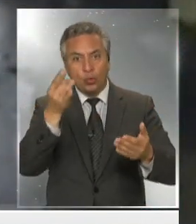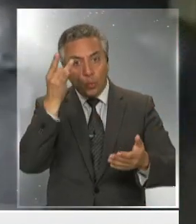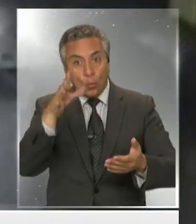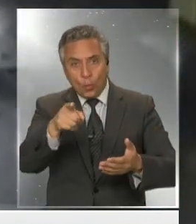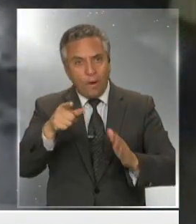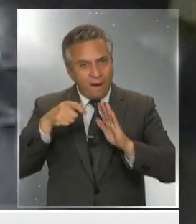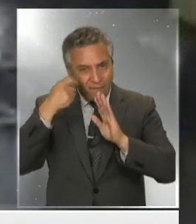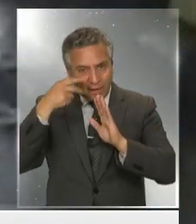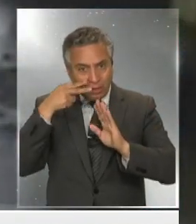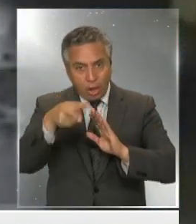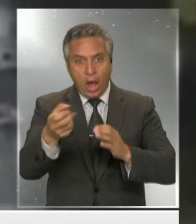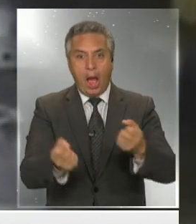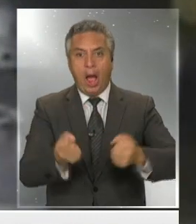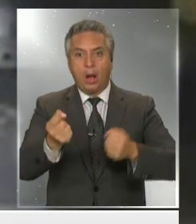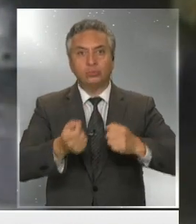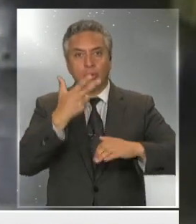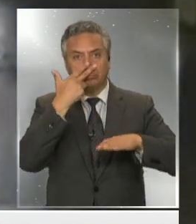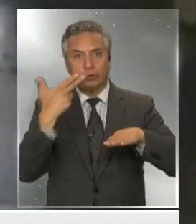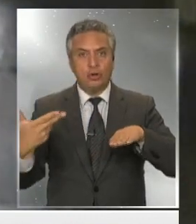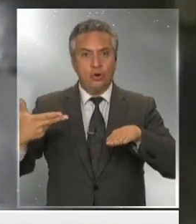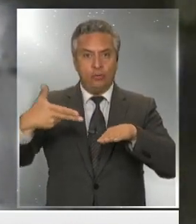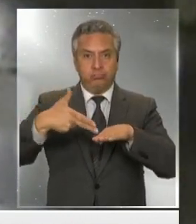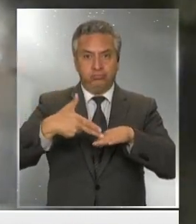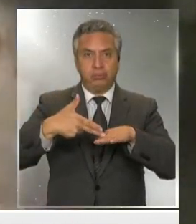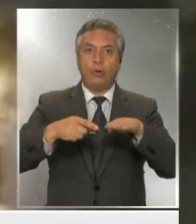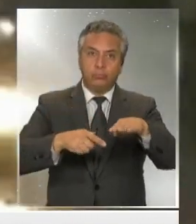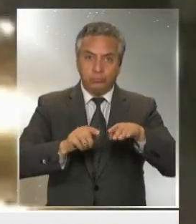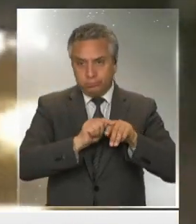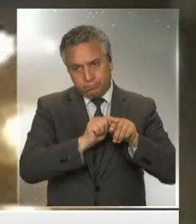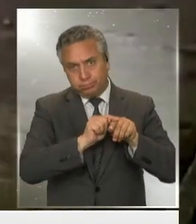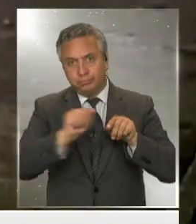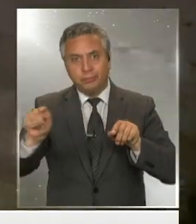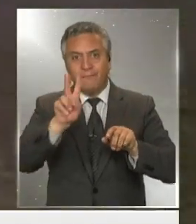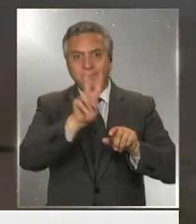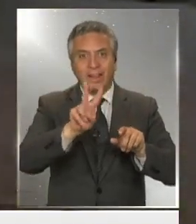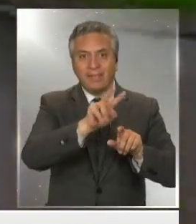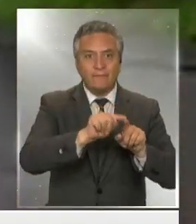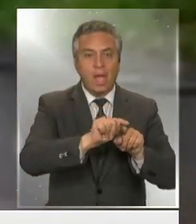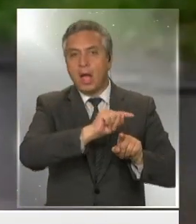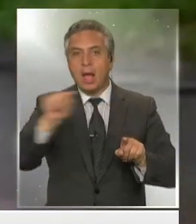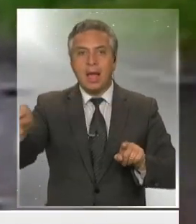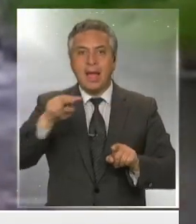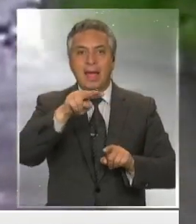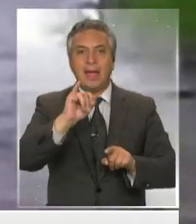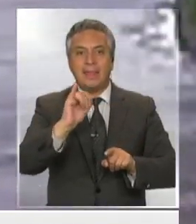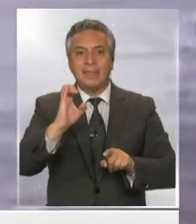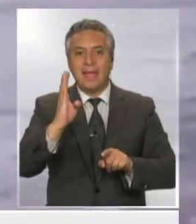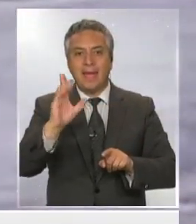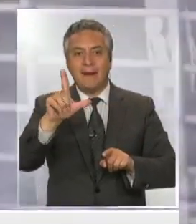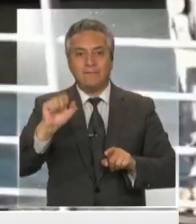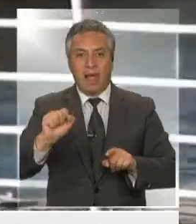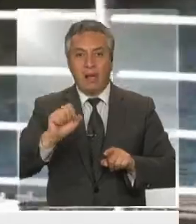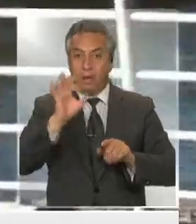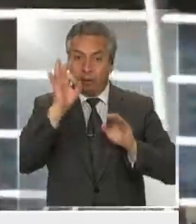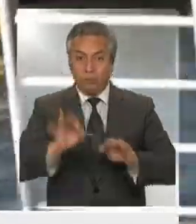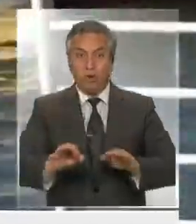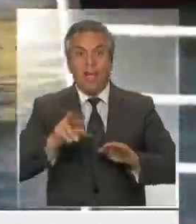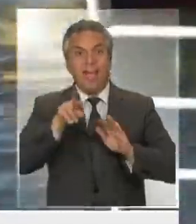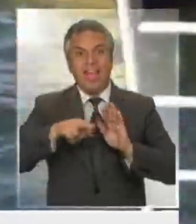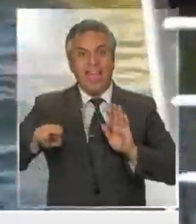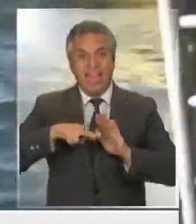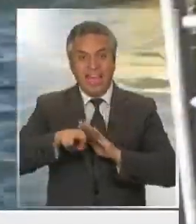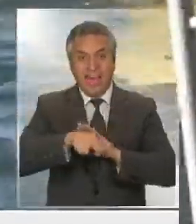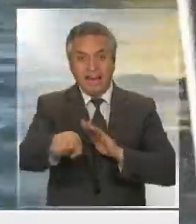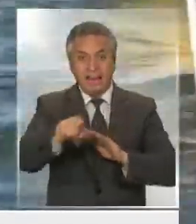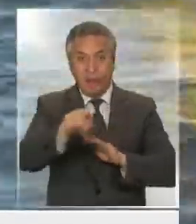este video de su auto cargando gasolina y emprendiendo rumbo hacia Niebla, precisamente a 7 metros de profundidad en el río Valdivia de